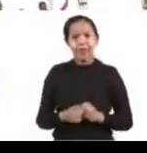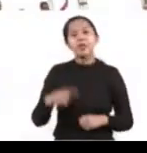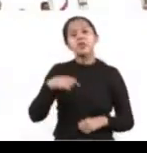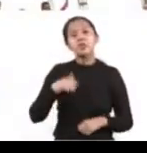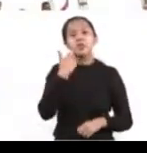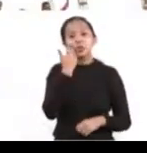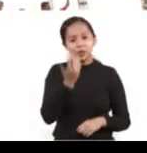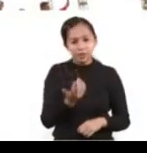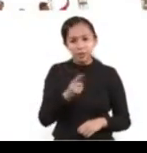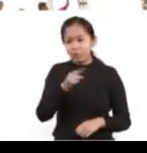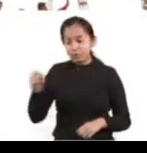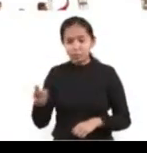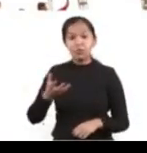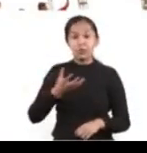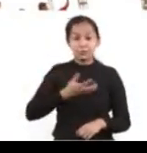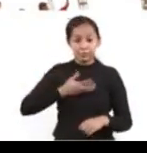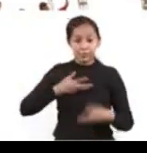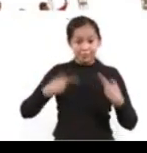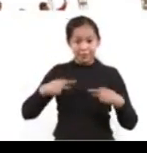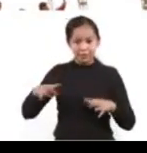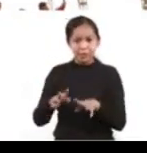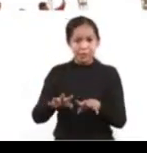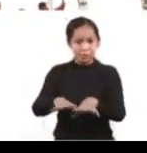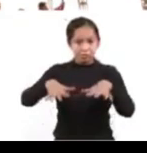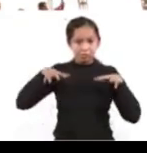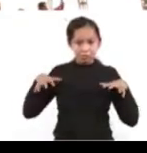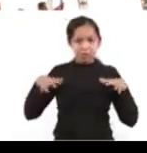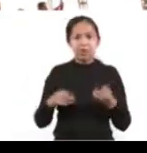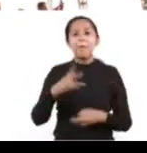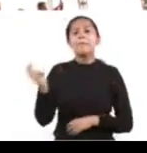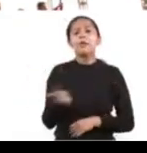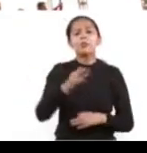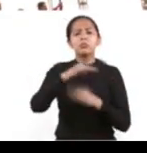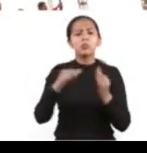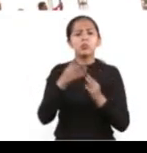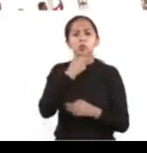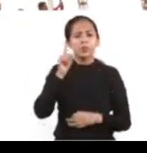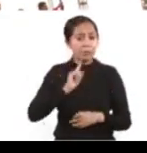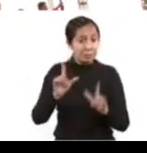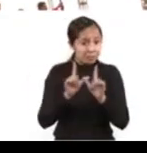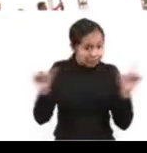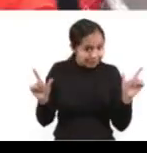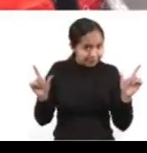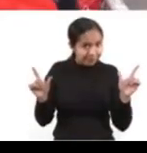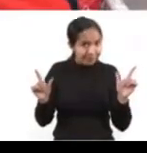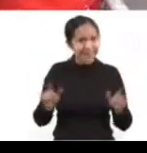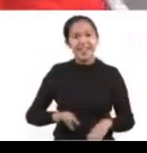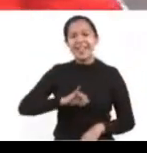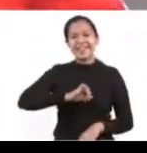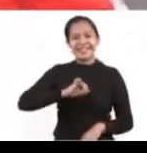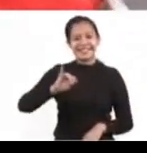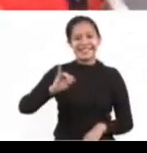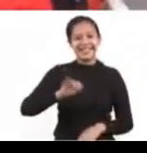quisiera que me ayudaran ahí en el Zócalo a preguntarle a todas y a todos. ¿Están listos?